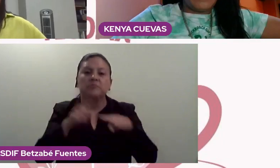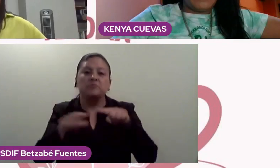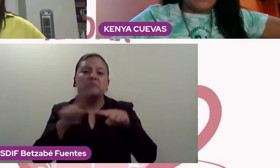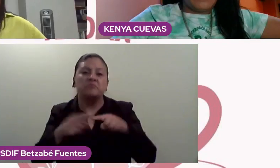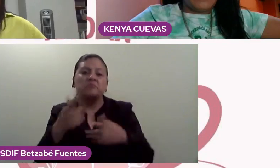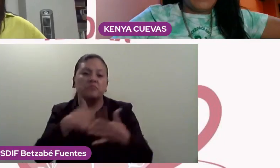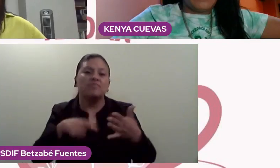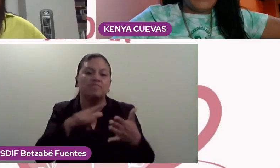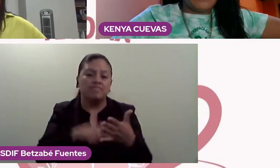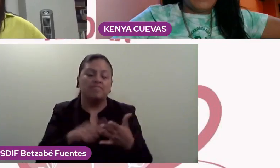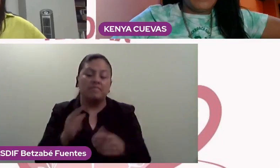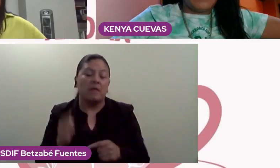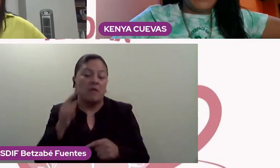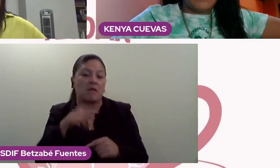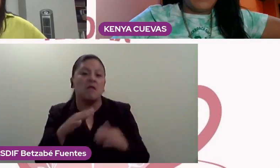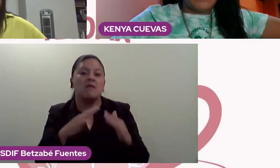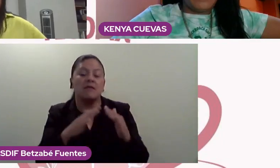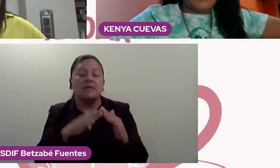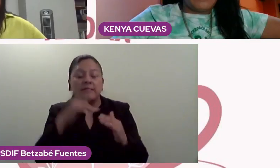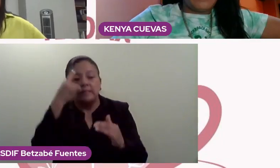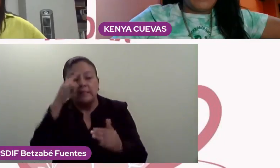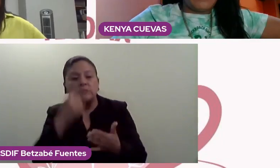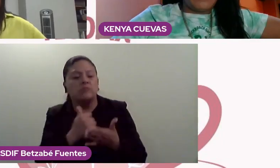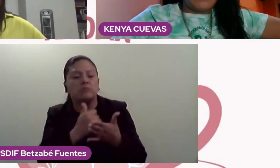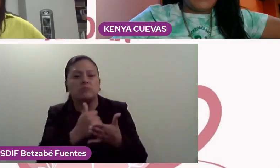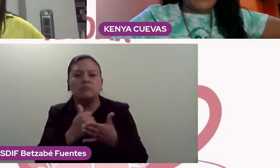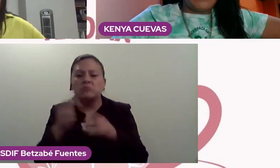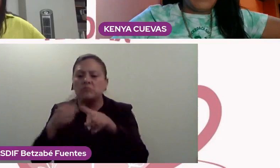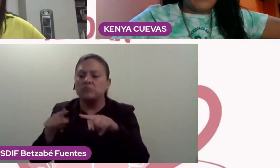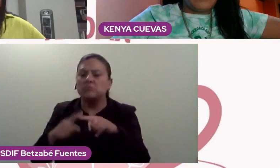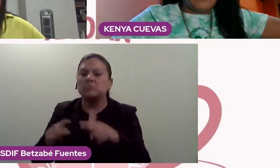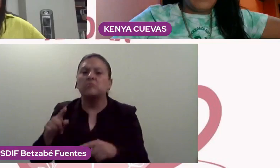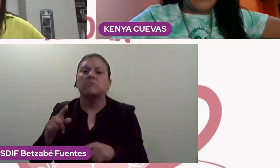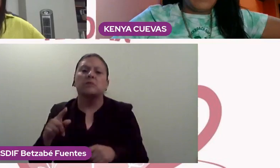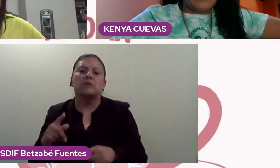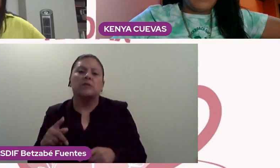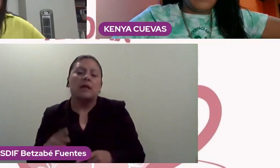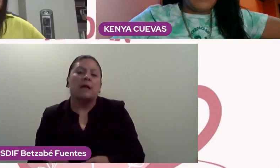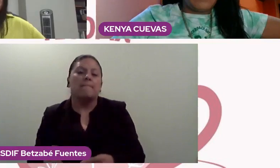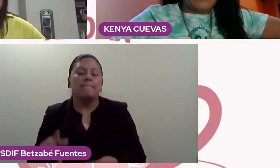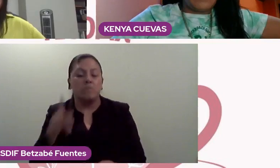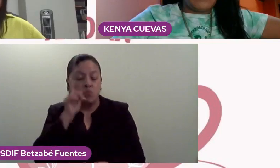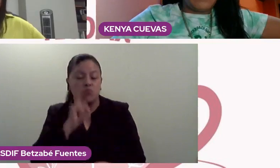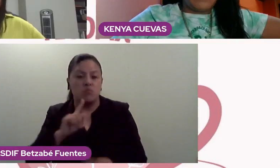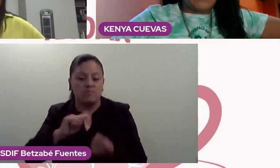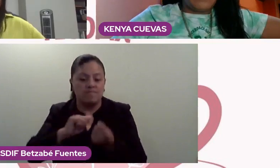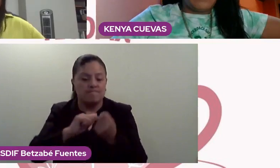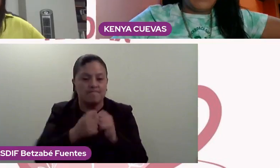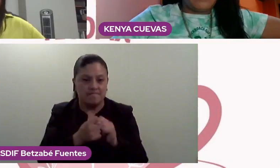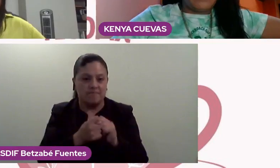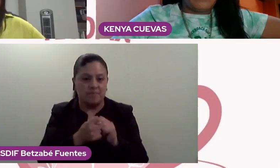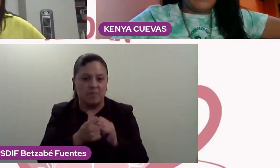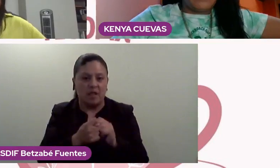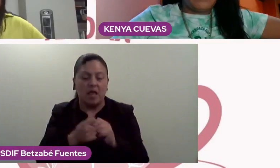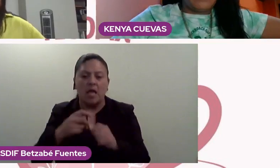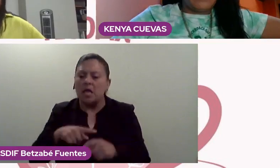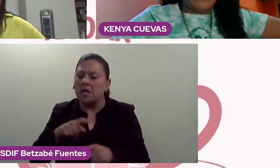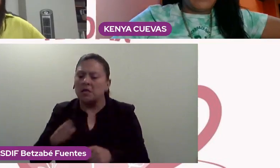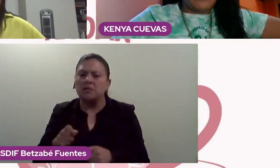estos albergues busca implementar a nivel nacional la atención a mujeres trans en el marco de un programa